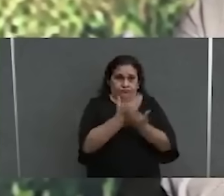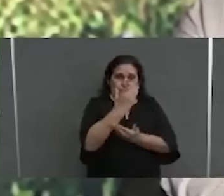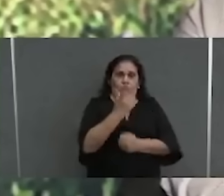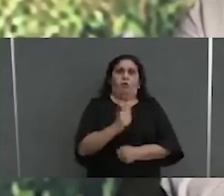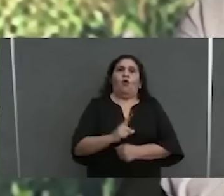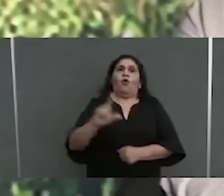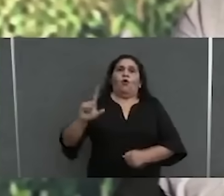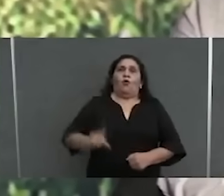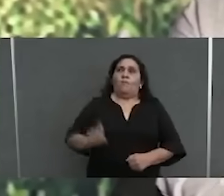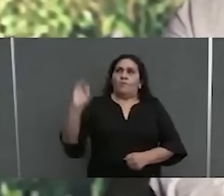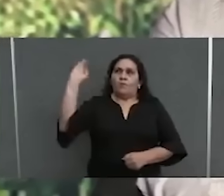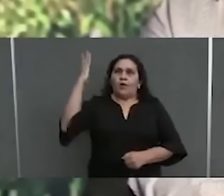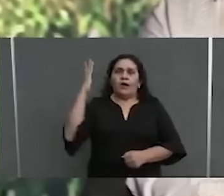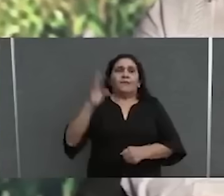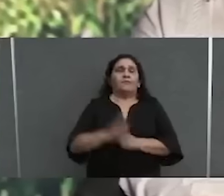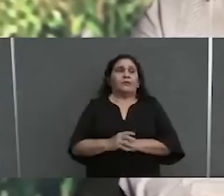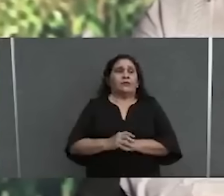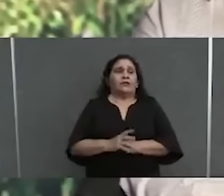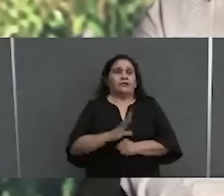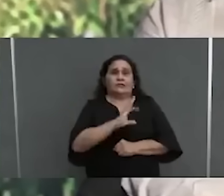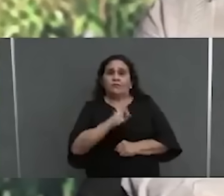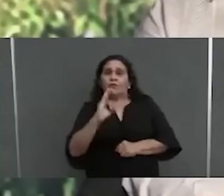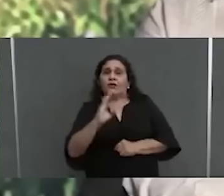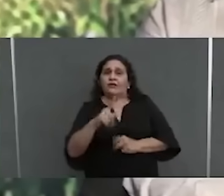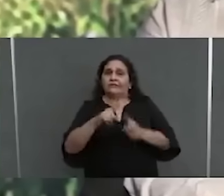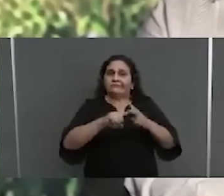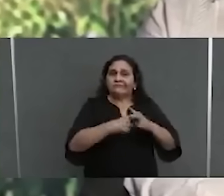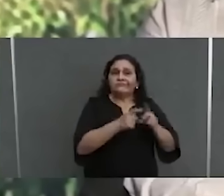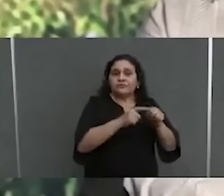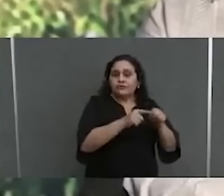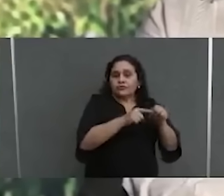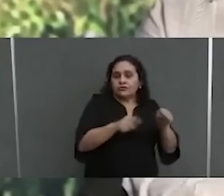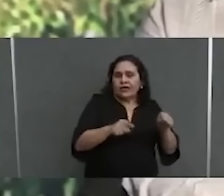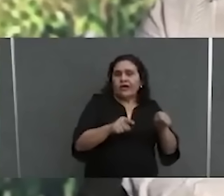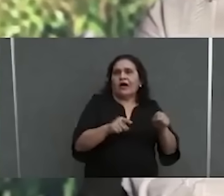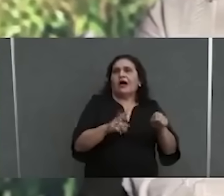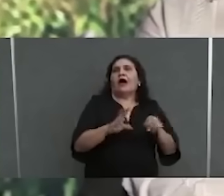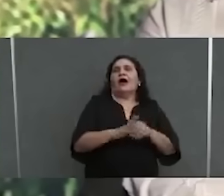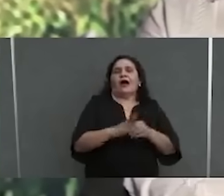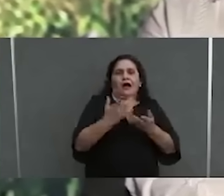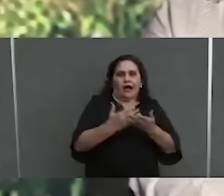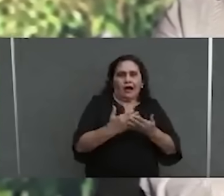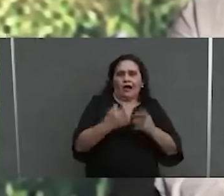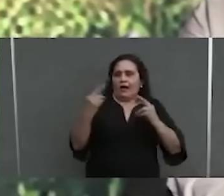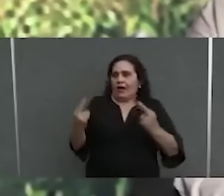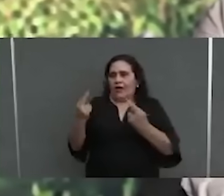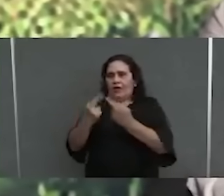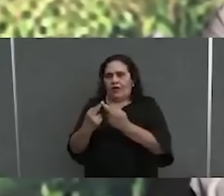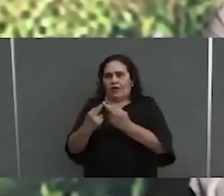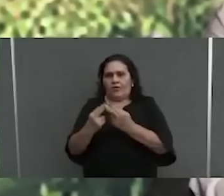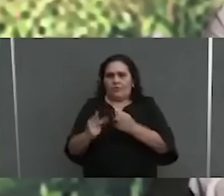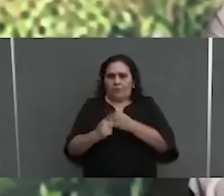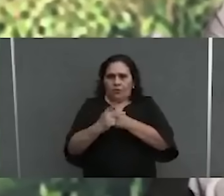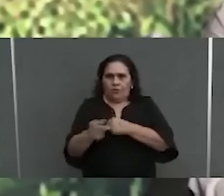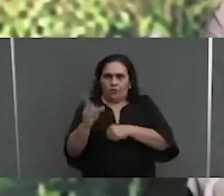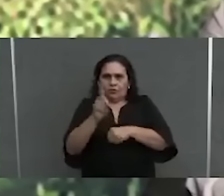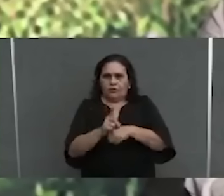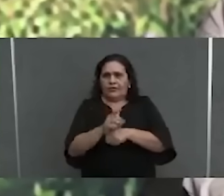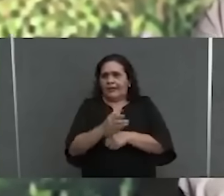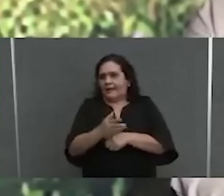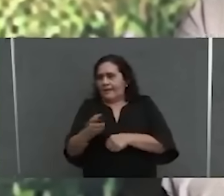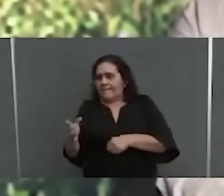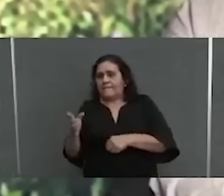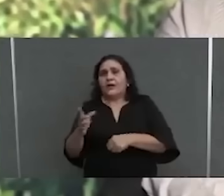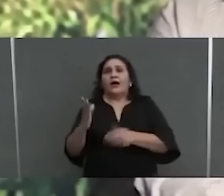entra, para ver si podemos arrancar este proyecto. De hecho, tenemos una reunión pendiente que se debe concretar en los próximos días o semanas